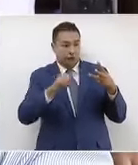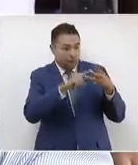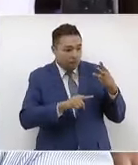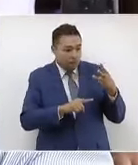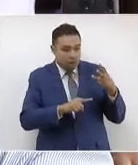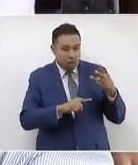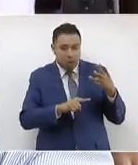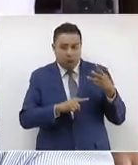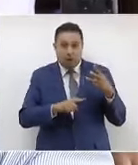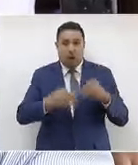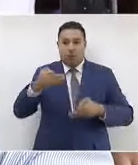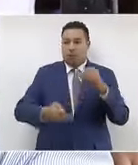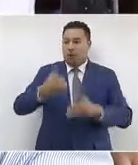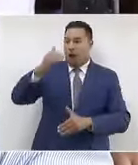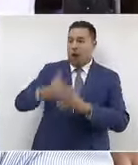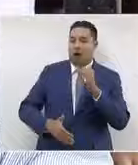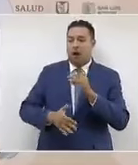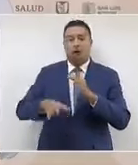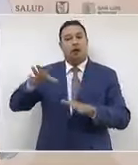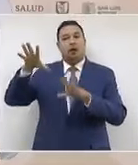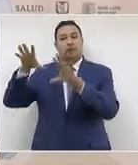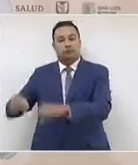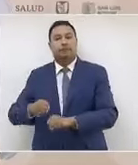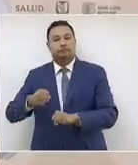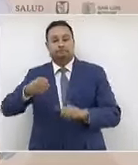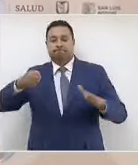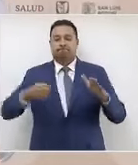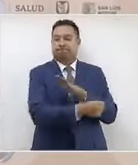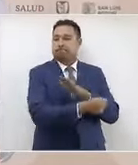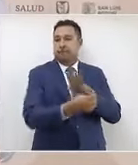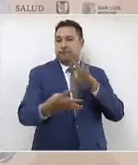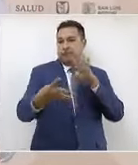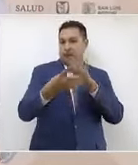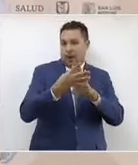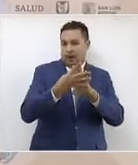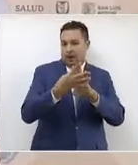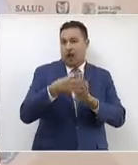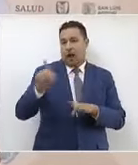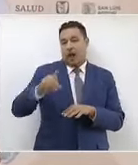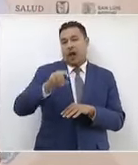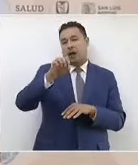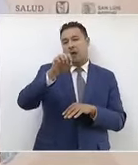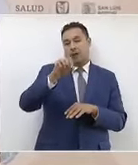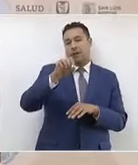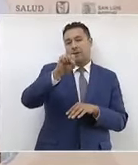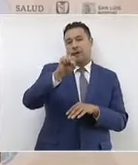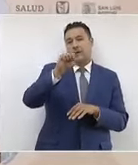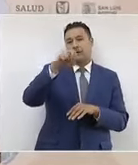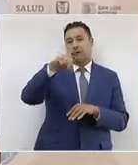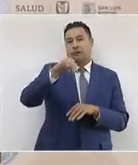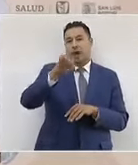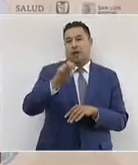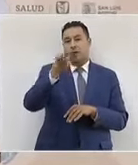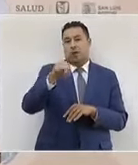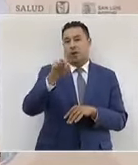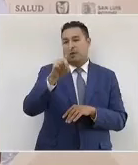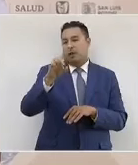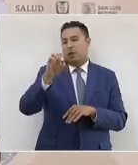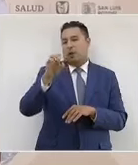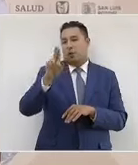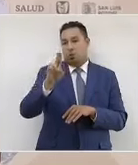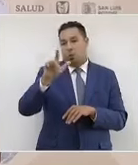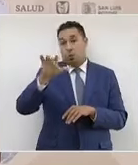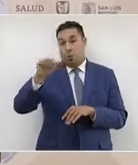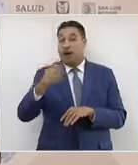juicio y ya se lo llevaron preso a San Juan de Ulúa. Estuvo 5 años en la